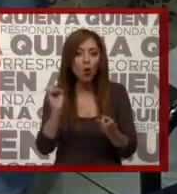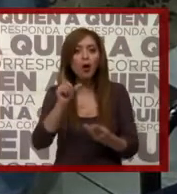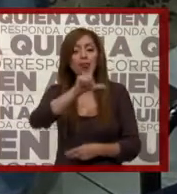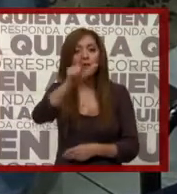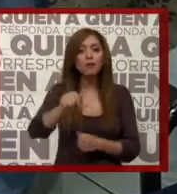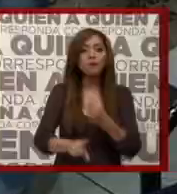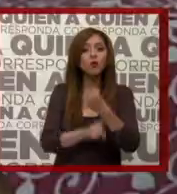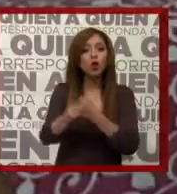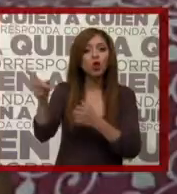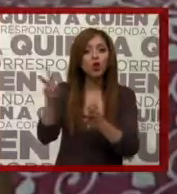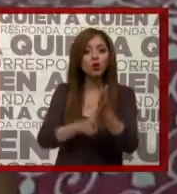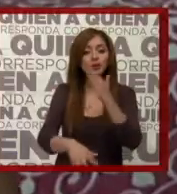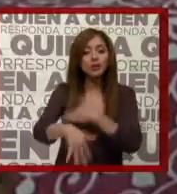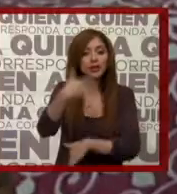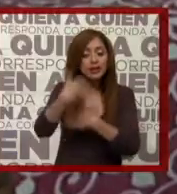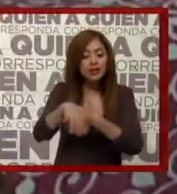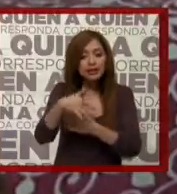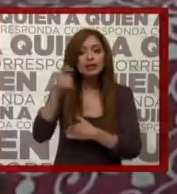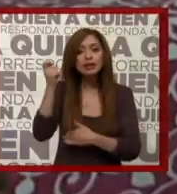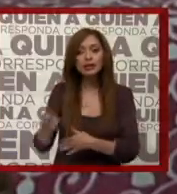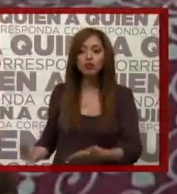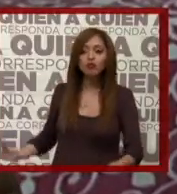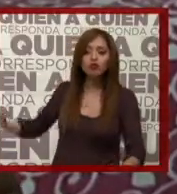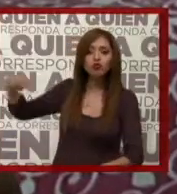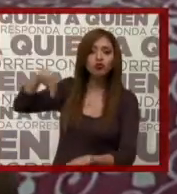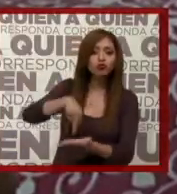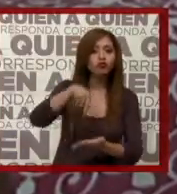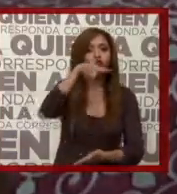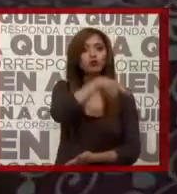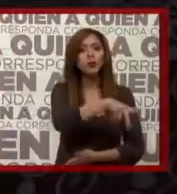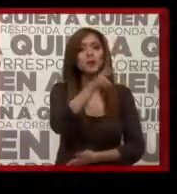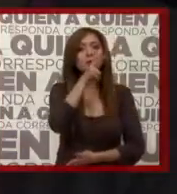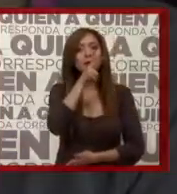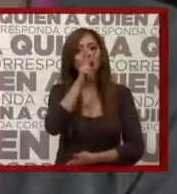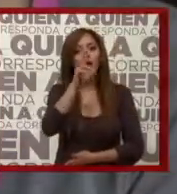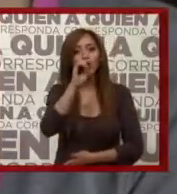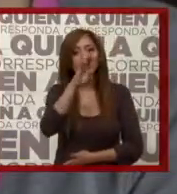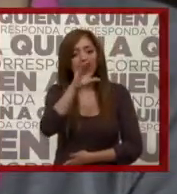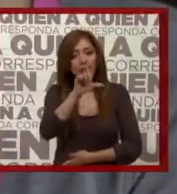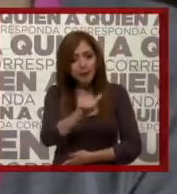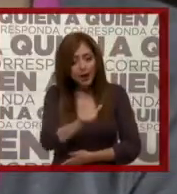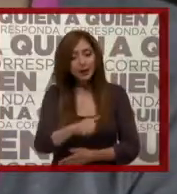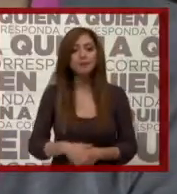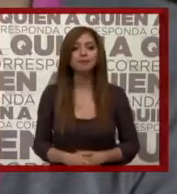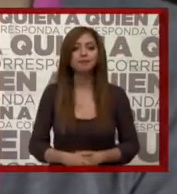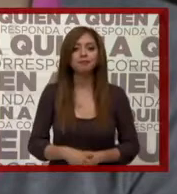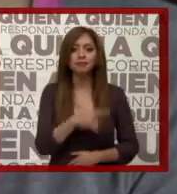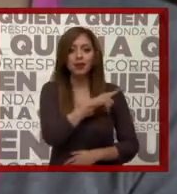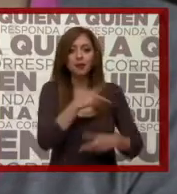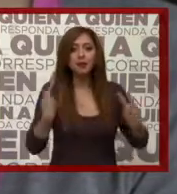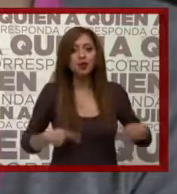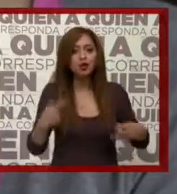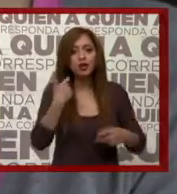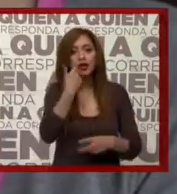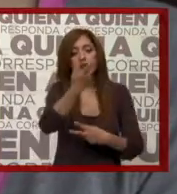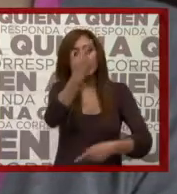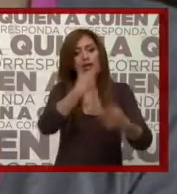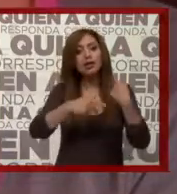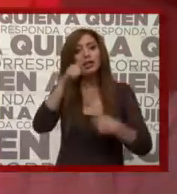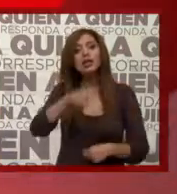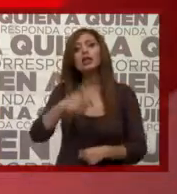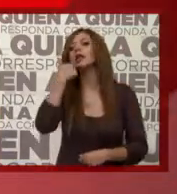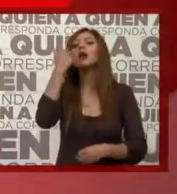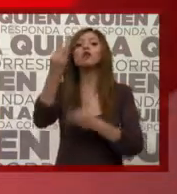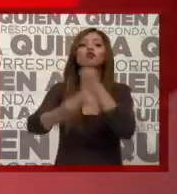de 2015, cuando regresa a México el padre de Rosalba. Decidió regresar y empezar a pelear por la